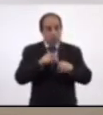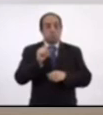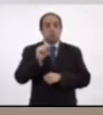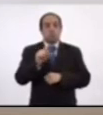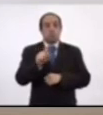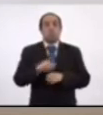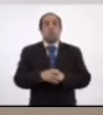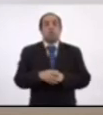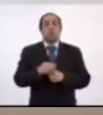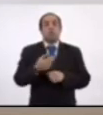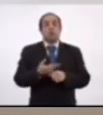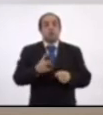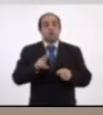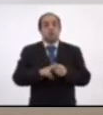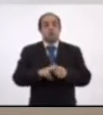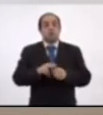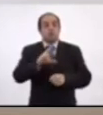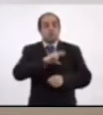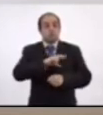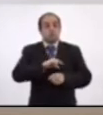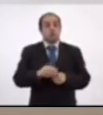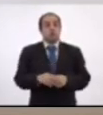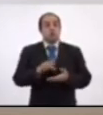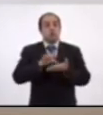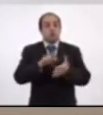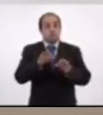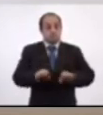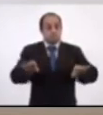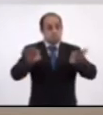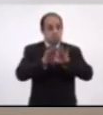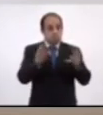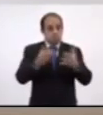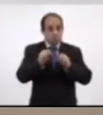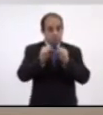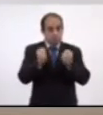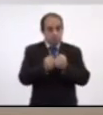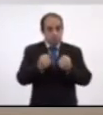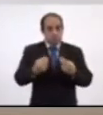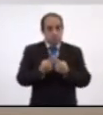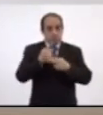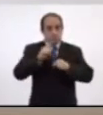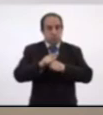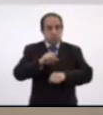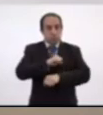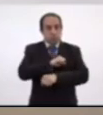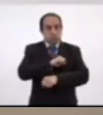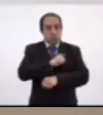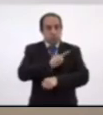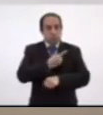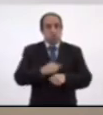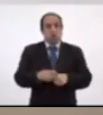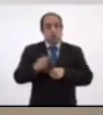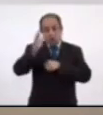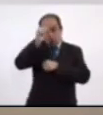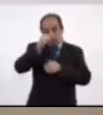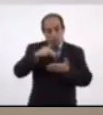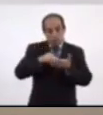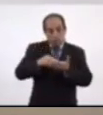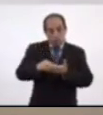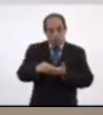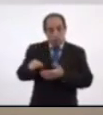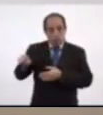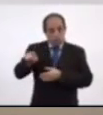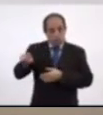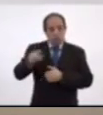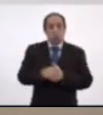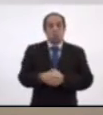más importantes que hicieron para el Sistema Nacional de Salud fue justamente los convenios firmados con ellos para que pudieran atender ellos